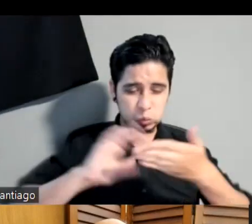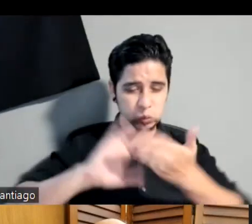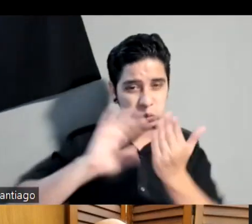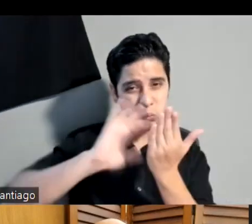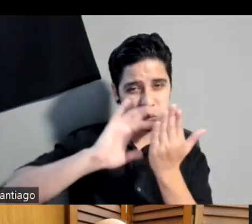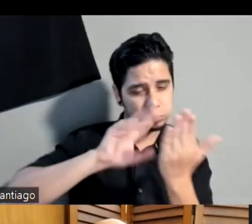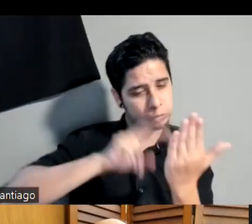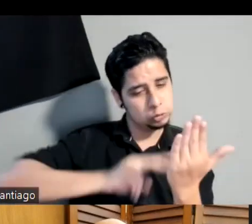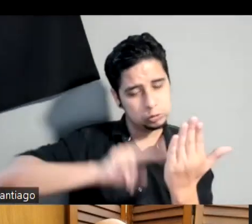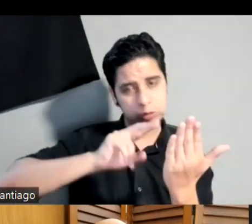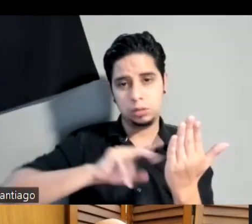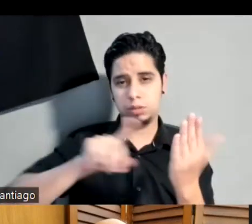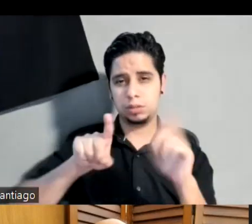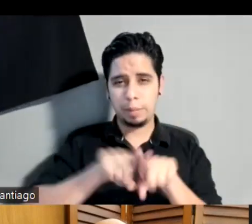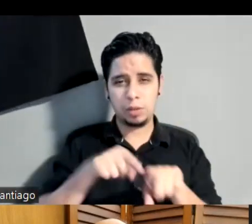imaginando también, pero yo,